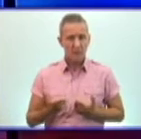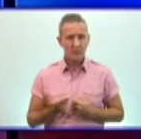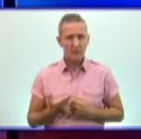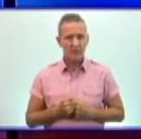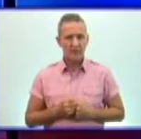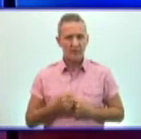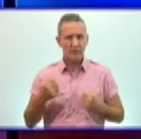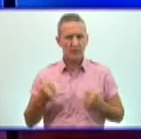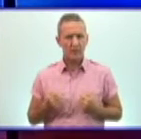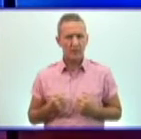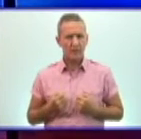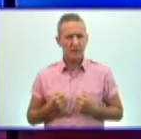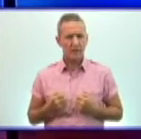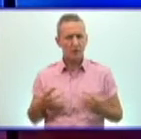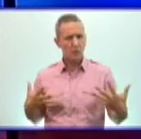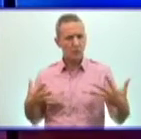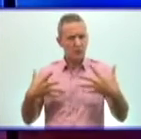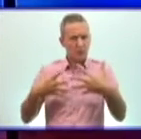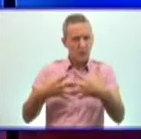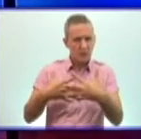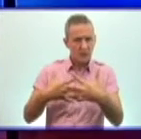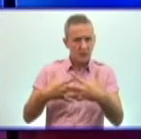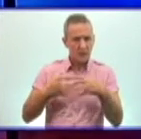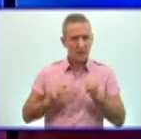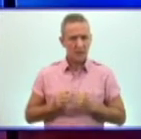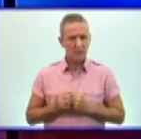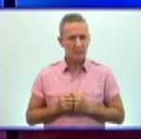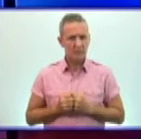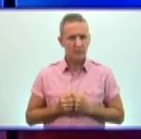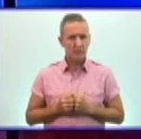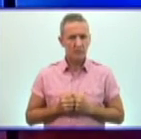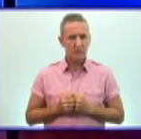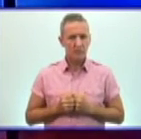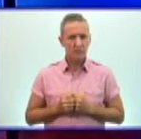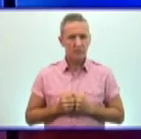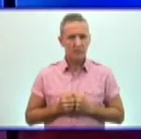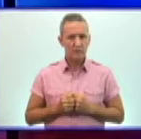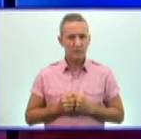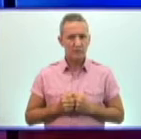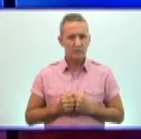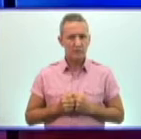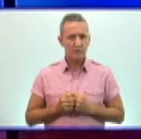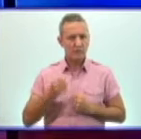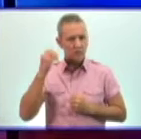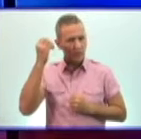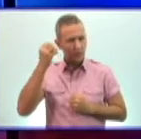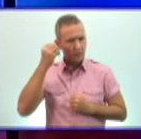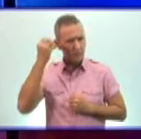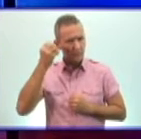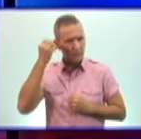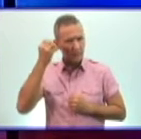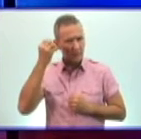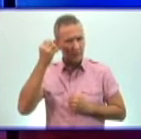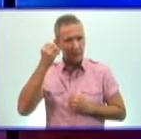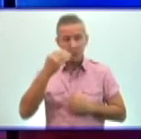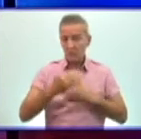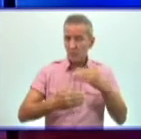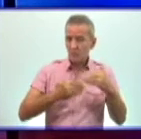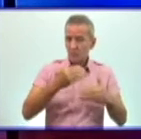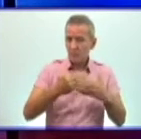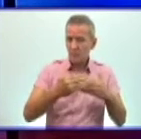a establecer una relación mágica. Tiene que ver con el pensamiento, su proceso